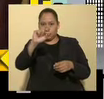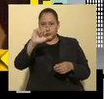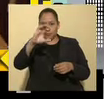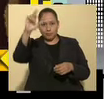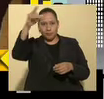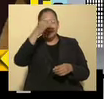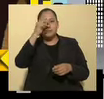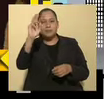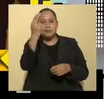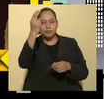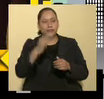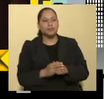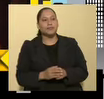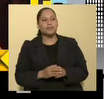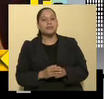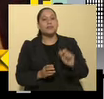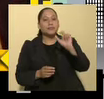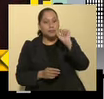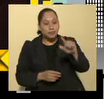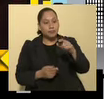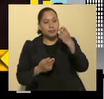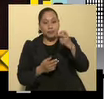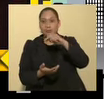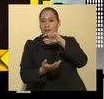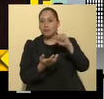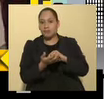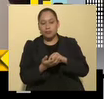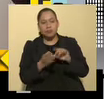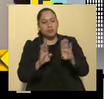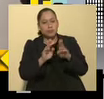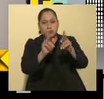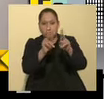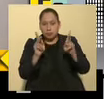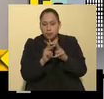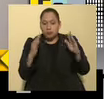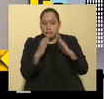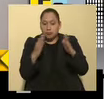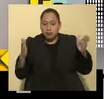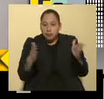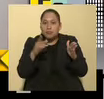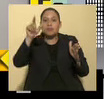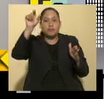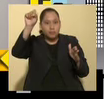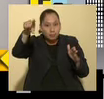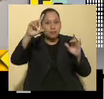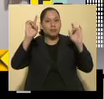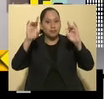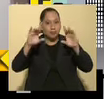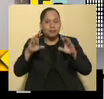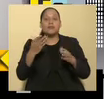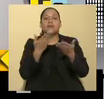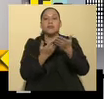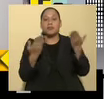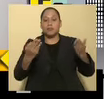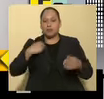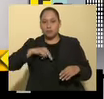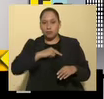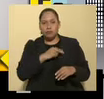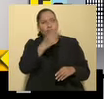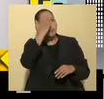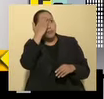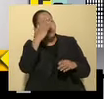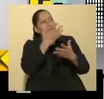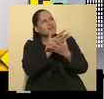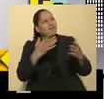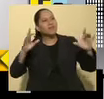de estos lugares emblemáticos, ¿no? Por ejemplo, es el patio de una casa de San Ángel, lo que hoy conocemos como el Gran San